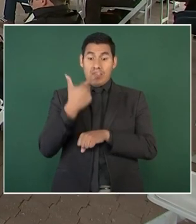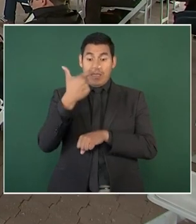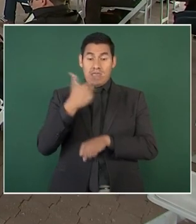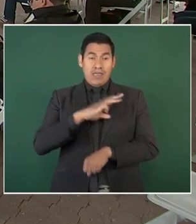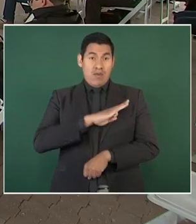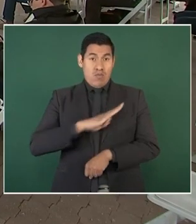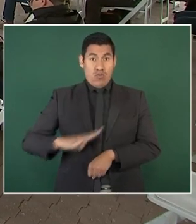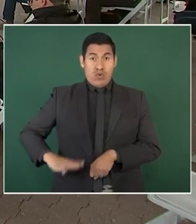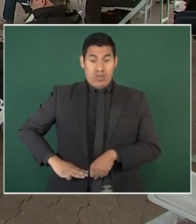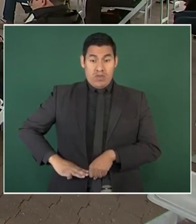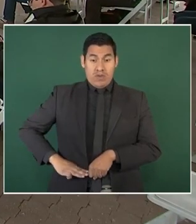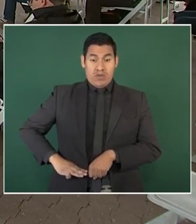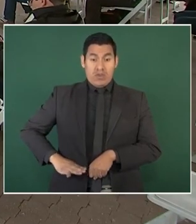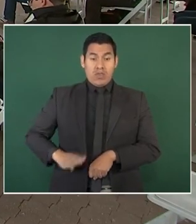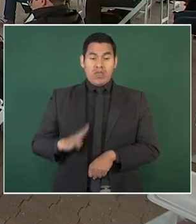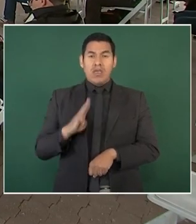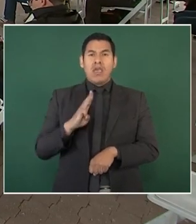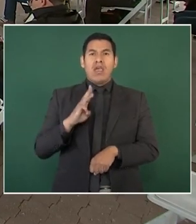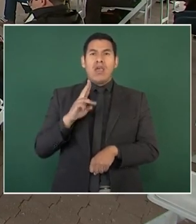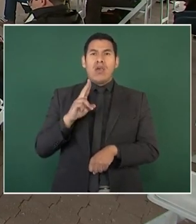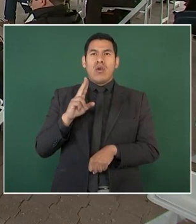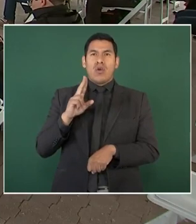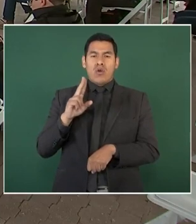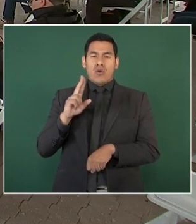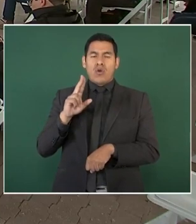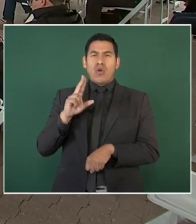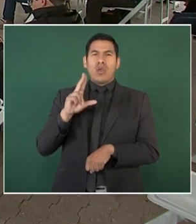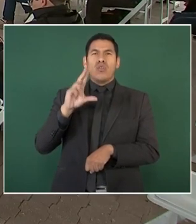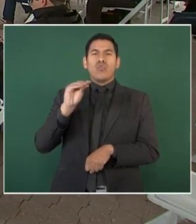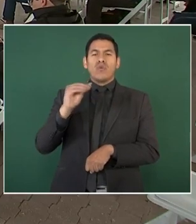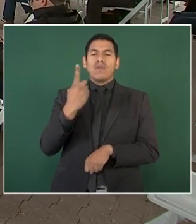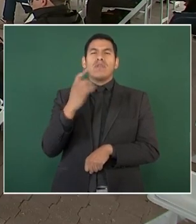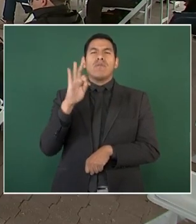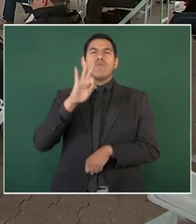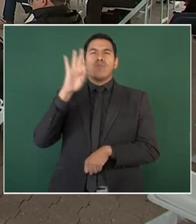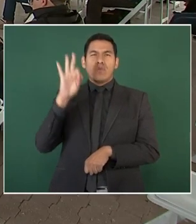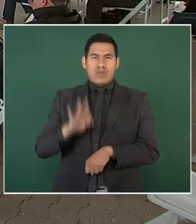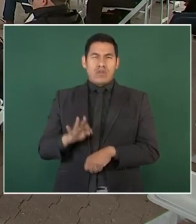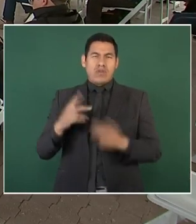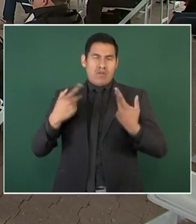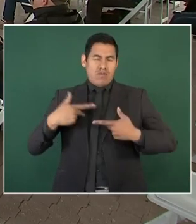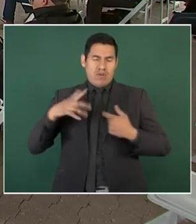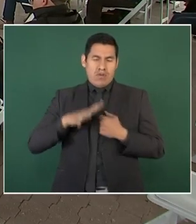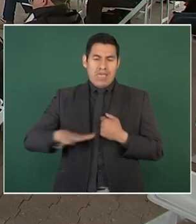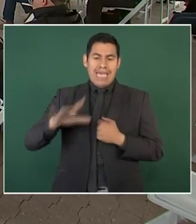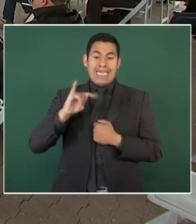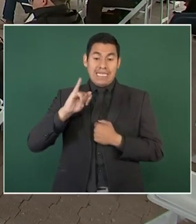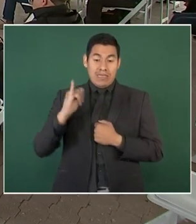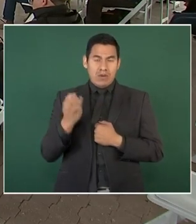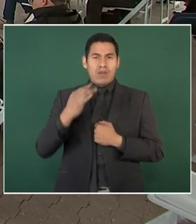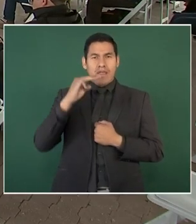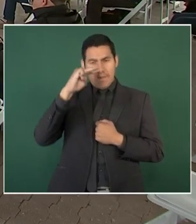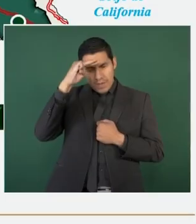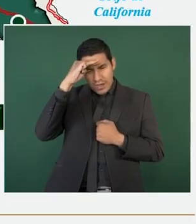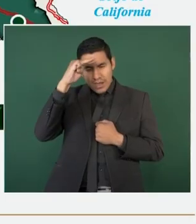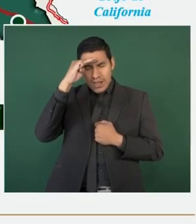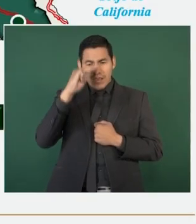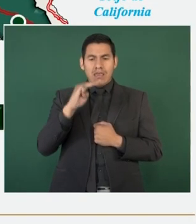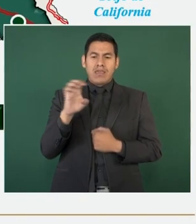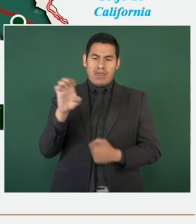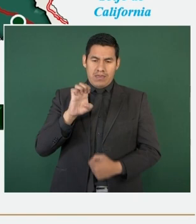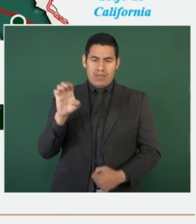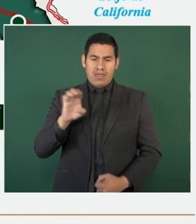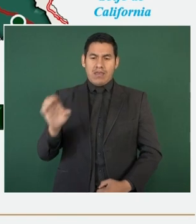habitantes, concentra el 91% de su población en lo que es Tijuana, Mexicali y